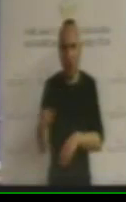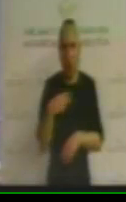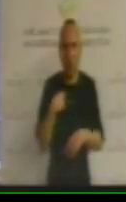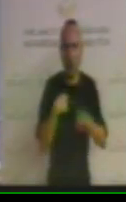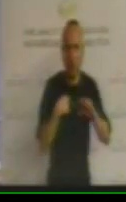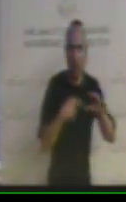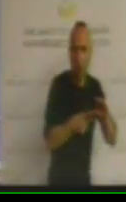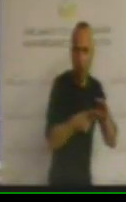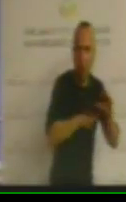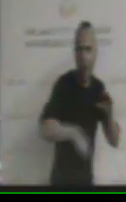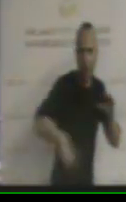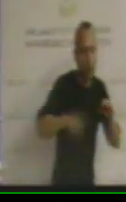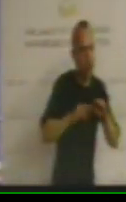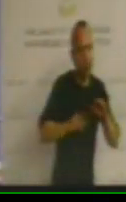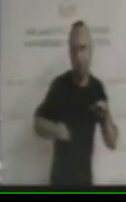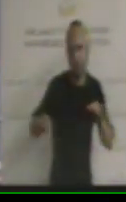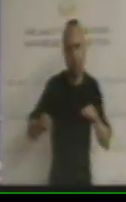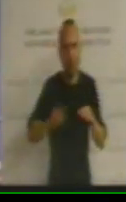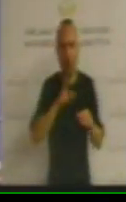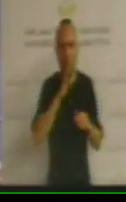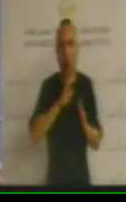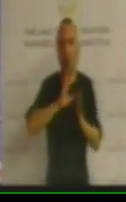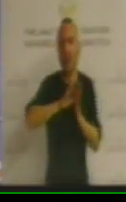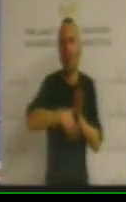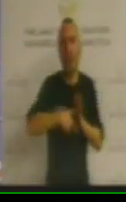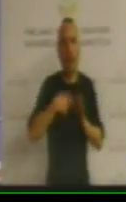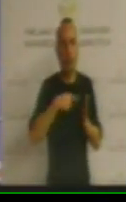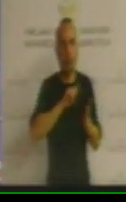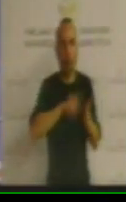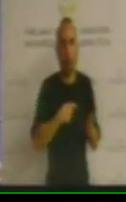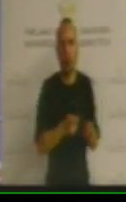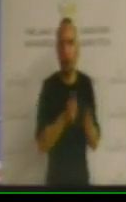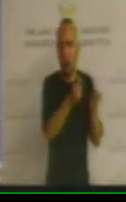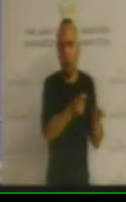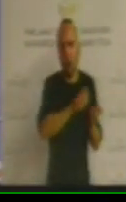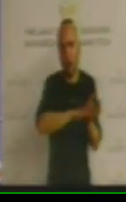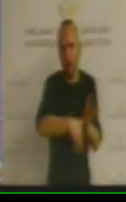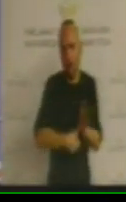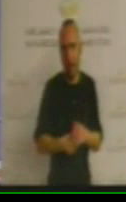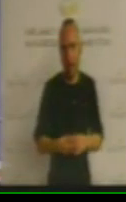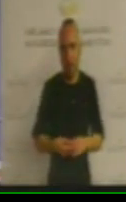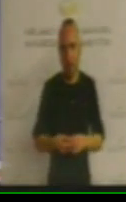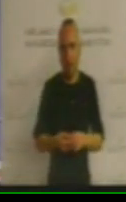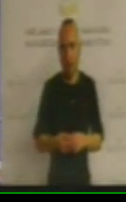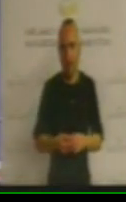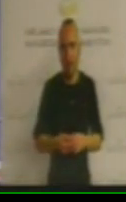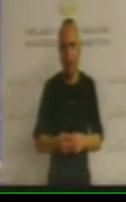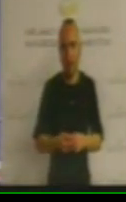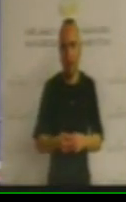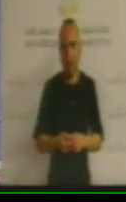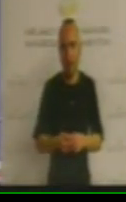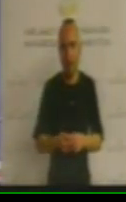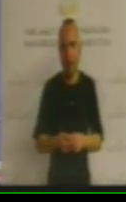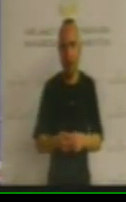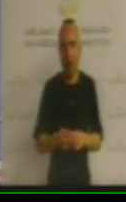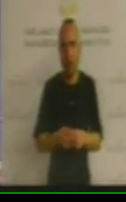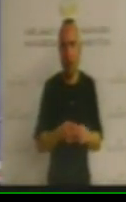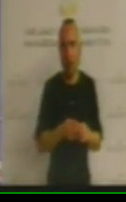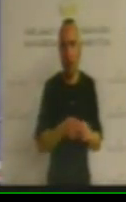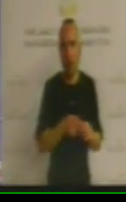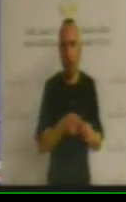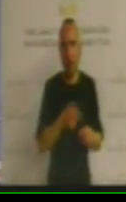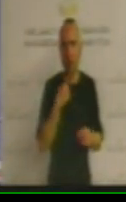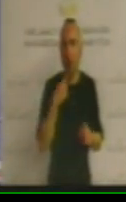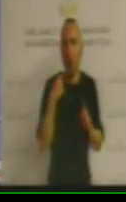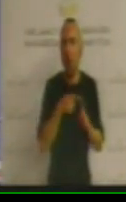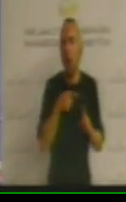asistencia a menores porque se retrasa la licitación. Dice, no, me contesta, no, va a seguir siendo destinado a